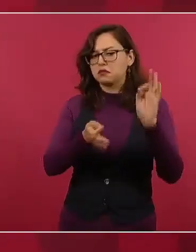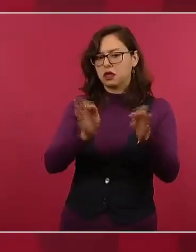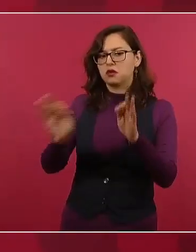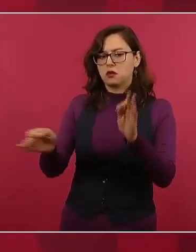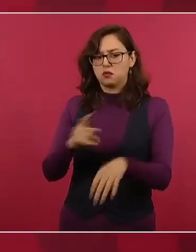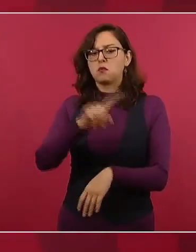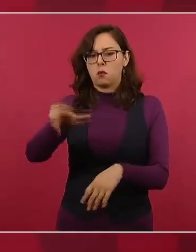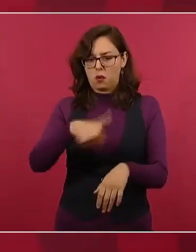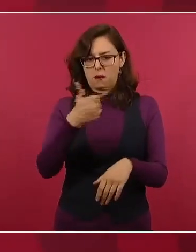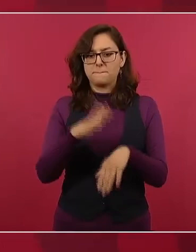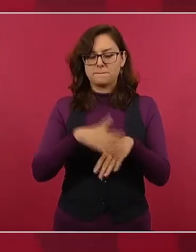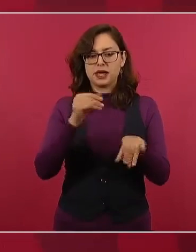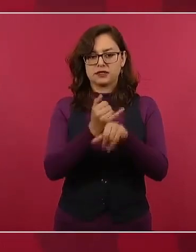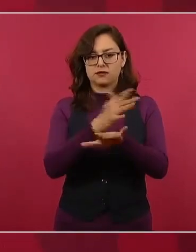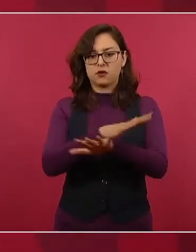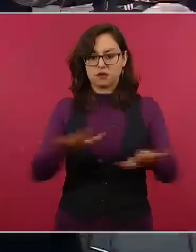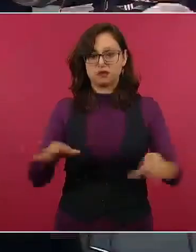informamos. Bueno.